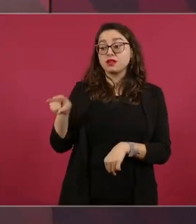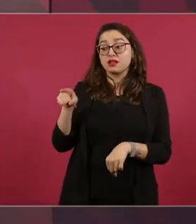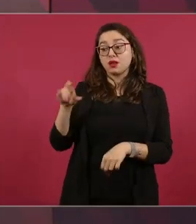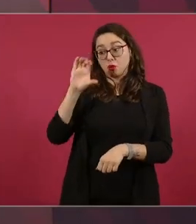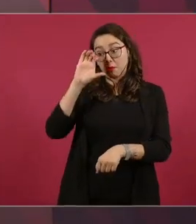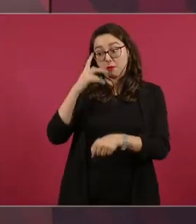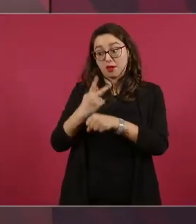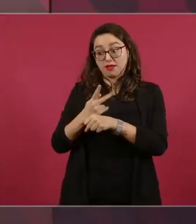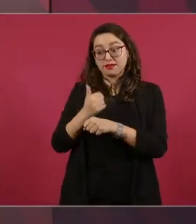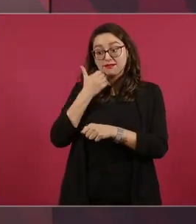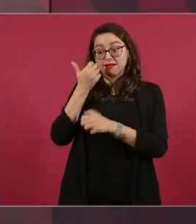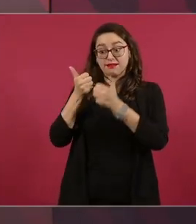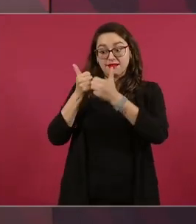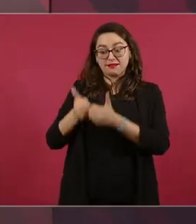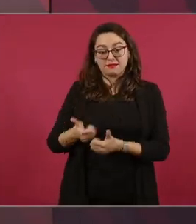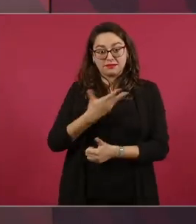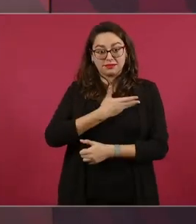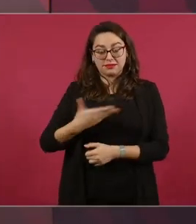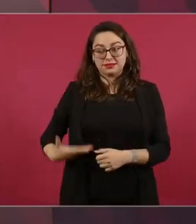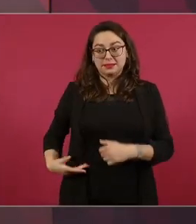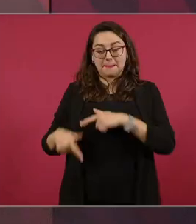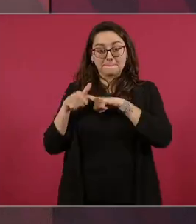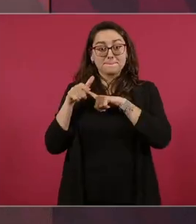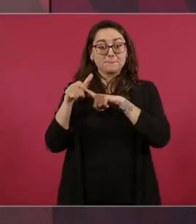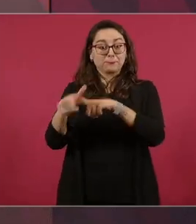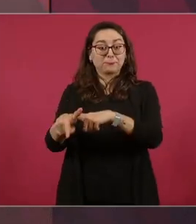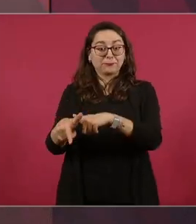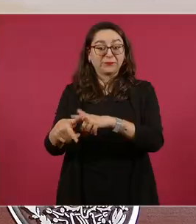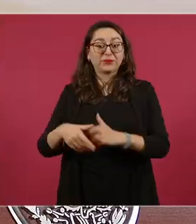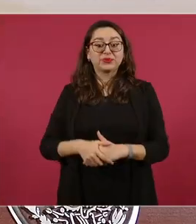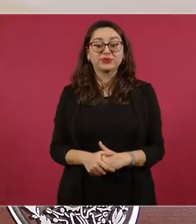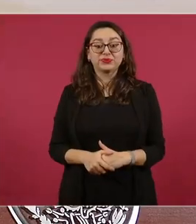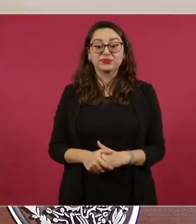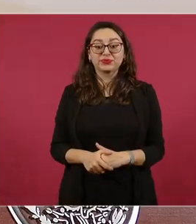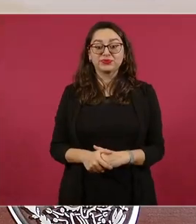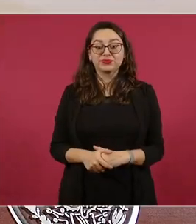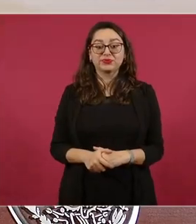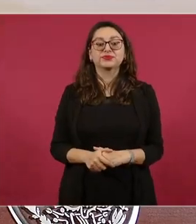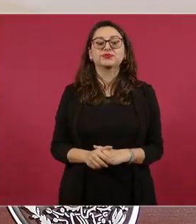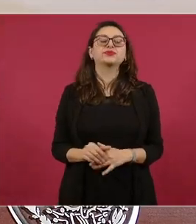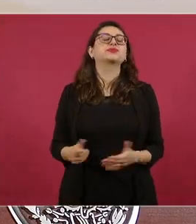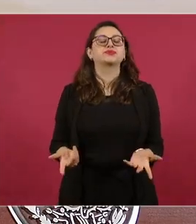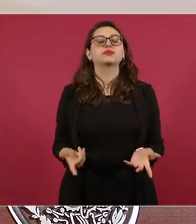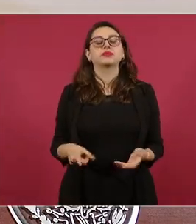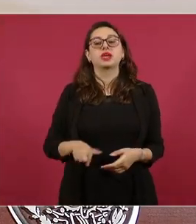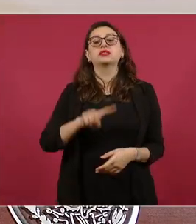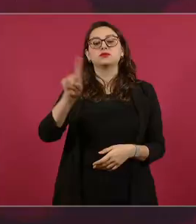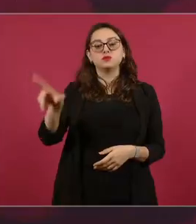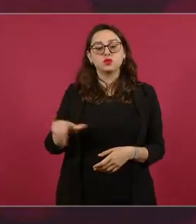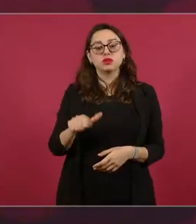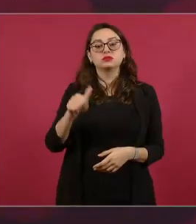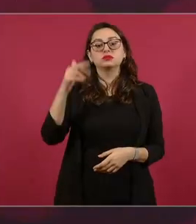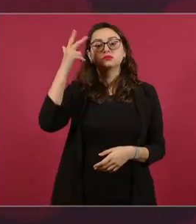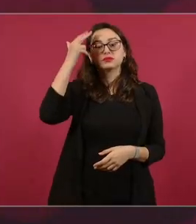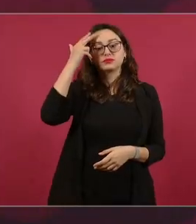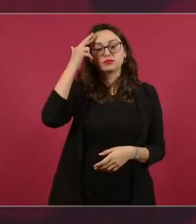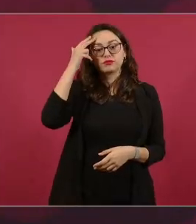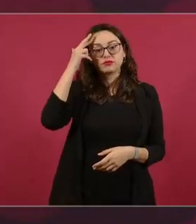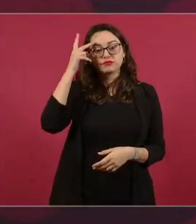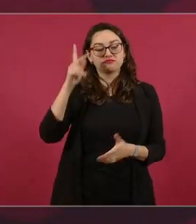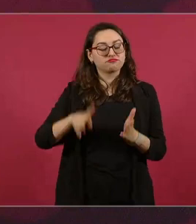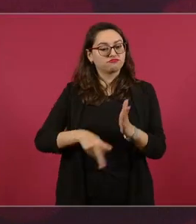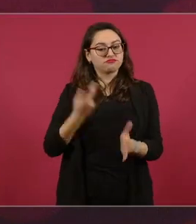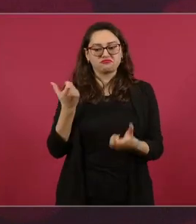4 años. Luego, ¿no? Ya se queda él. Es una